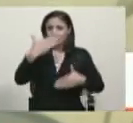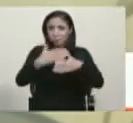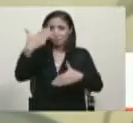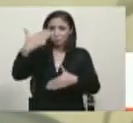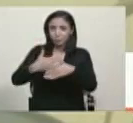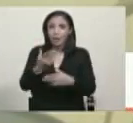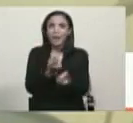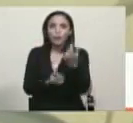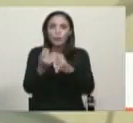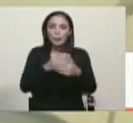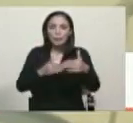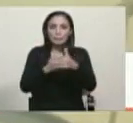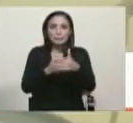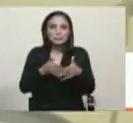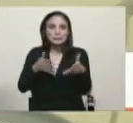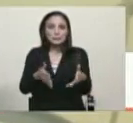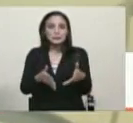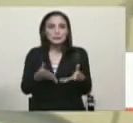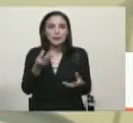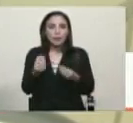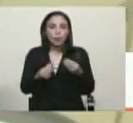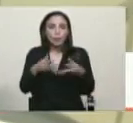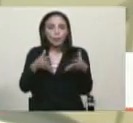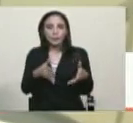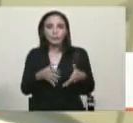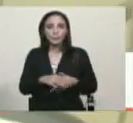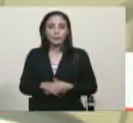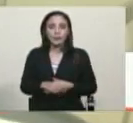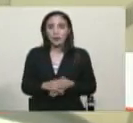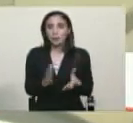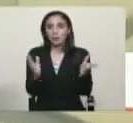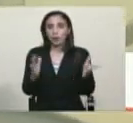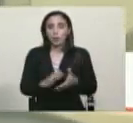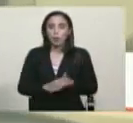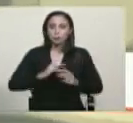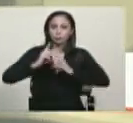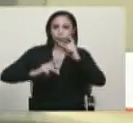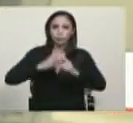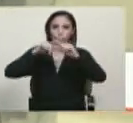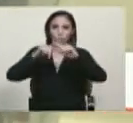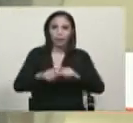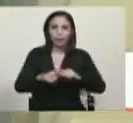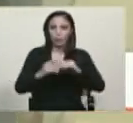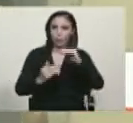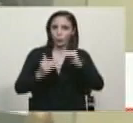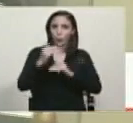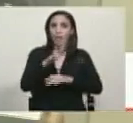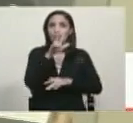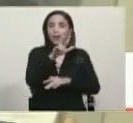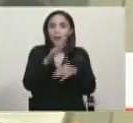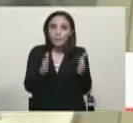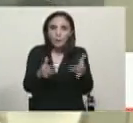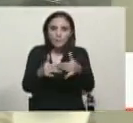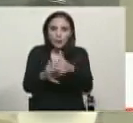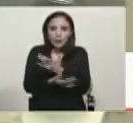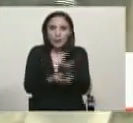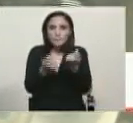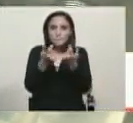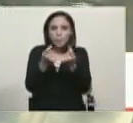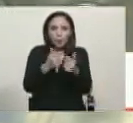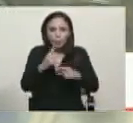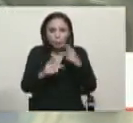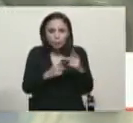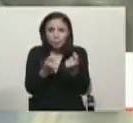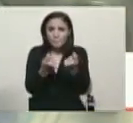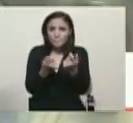económico, este laboratorio se vino al piso. Aproximadamente llegaron a producir no más de 3 productos. Uno de ellos precisamente